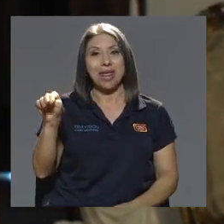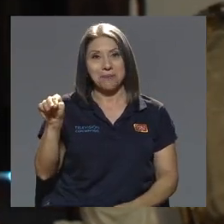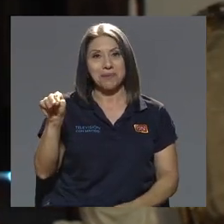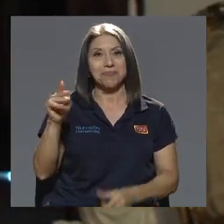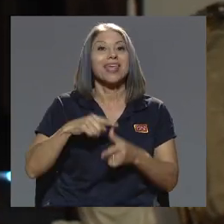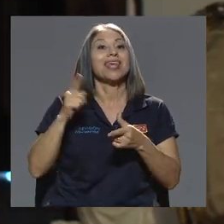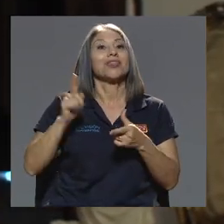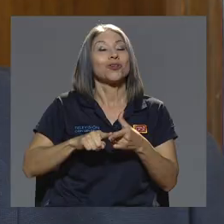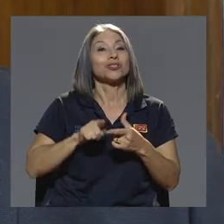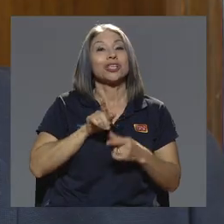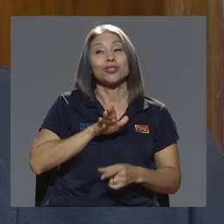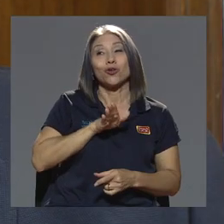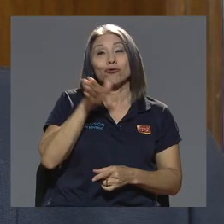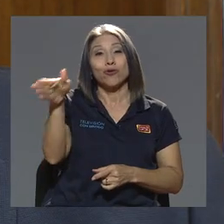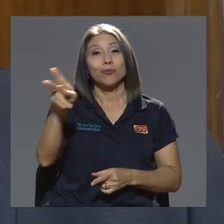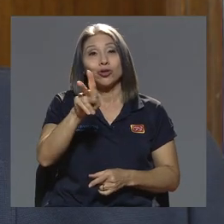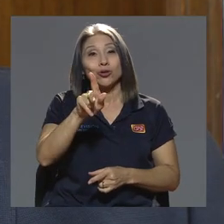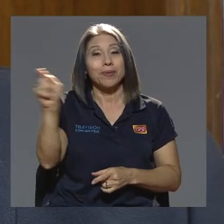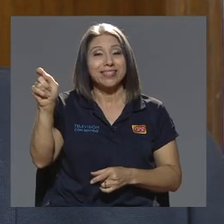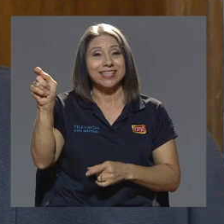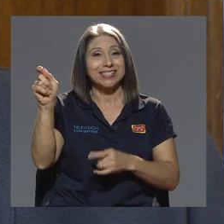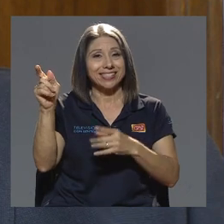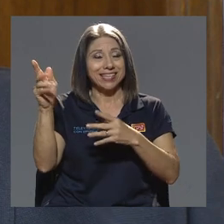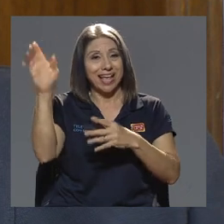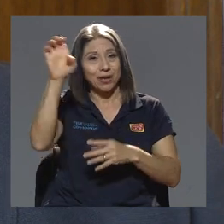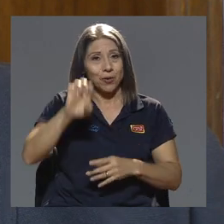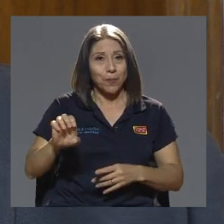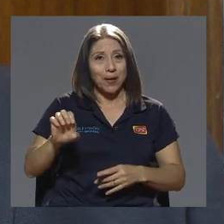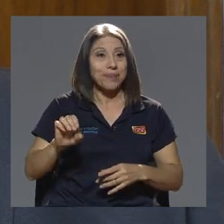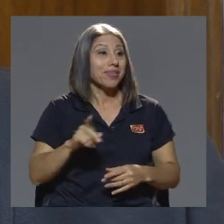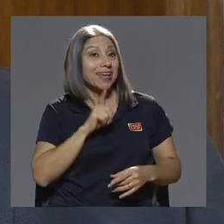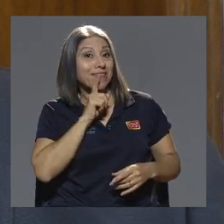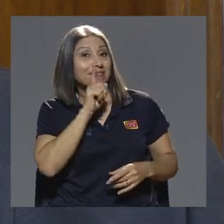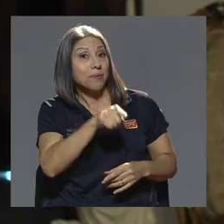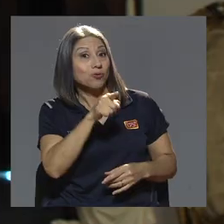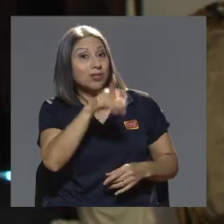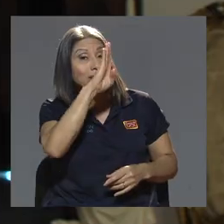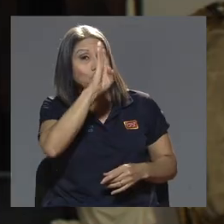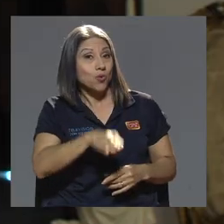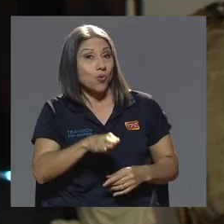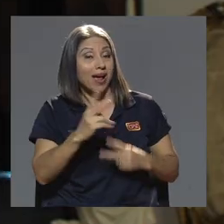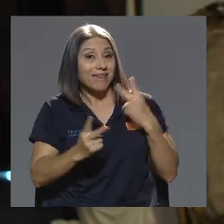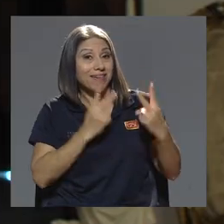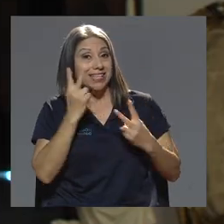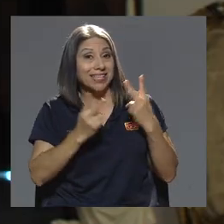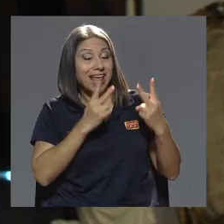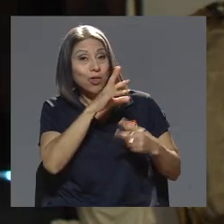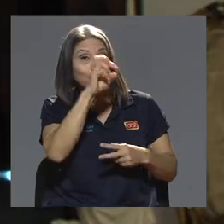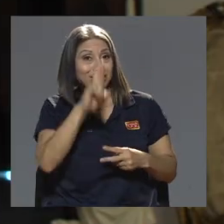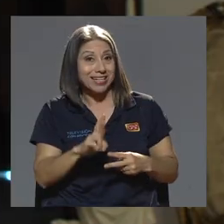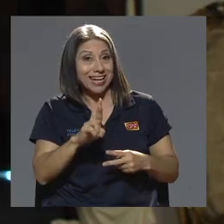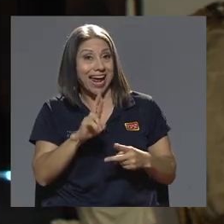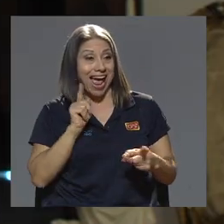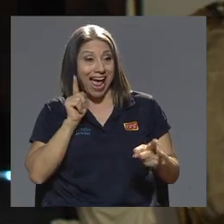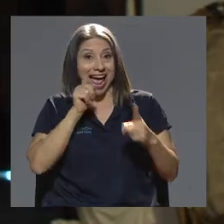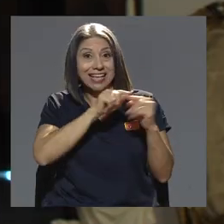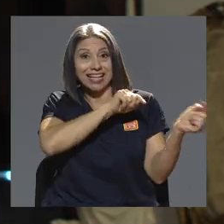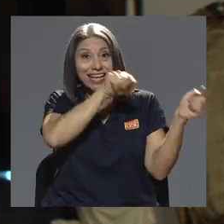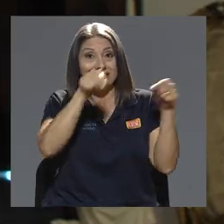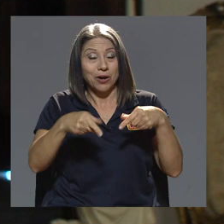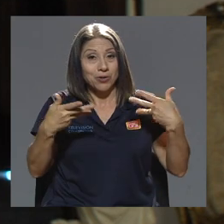mis cosas y me vine. De hecho, nunca había visitado Costa Rica hasta que llegó ya a casar. Sí. Para mí todo era